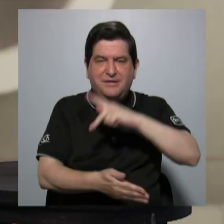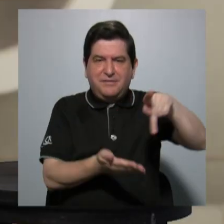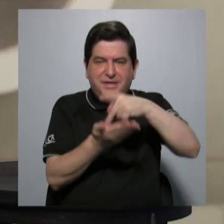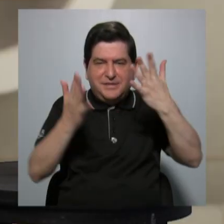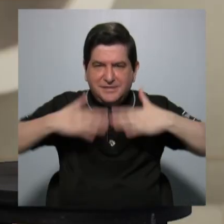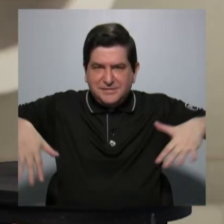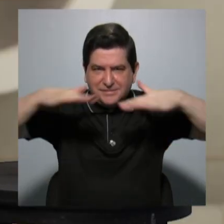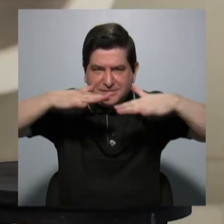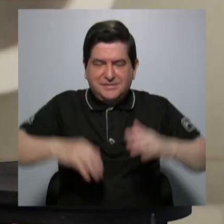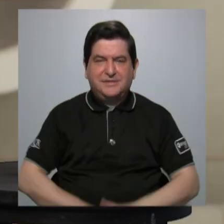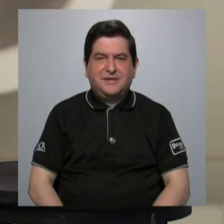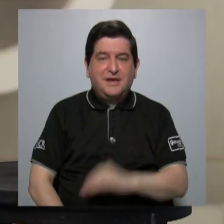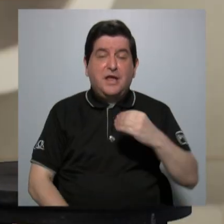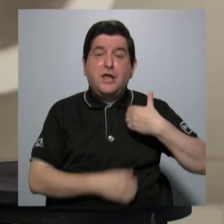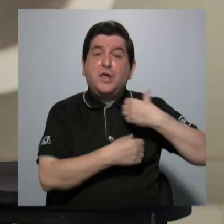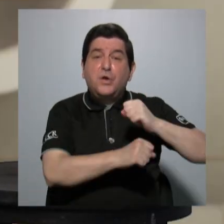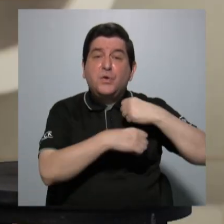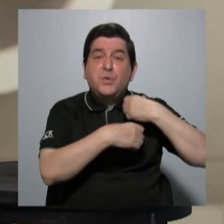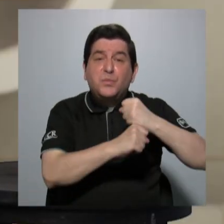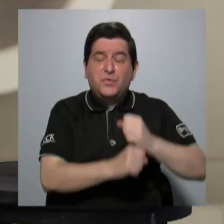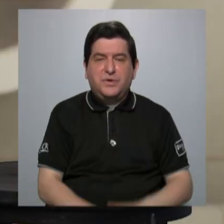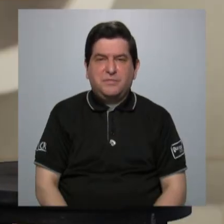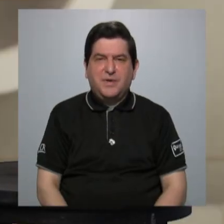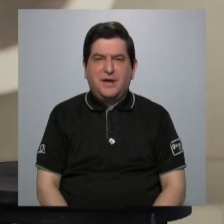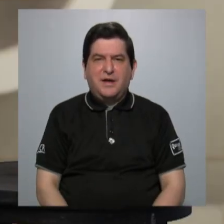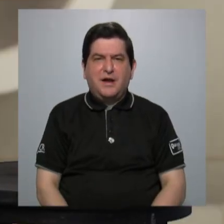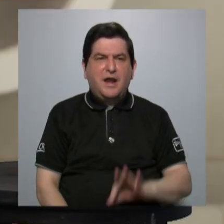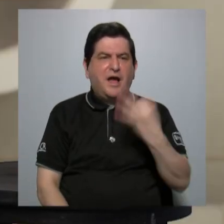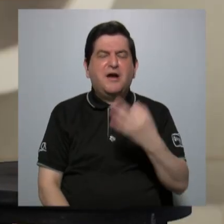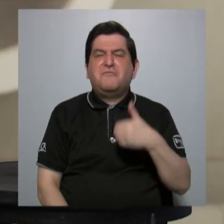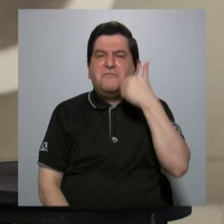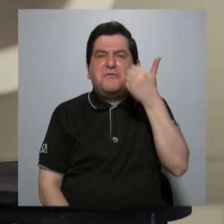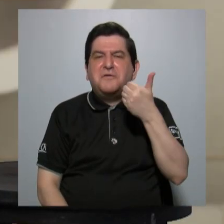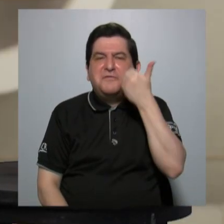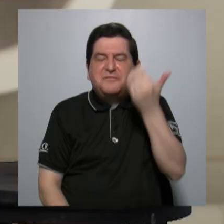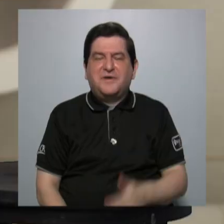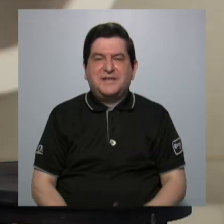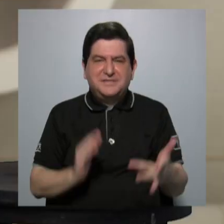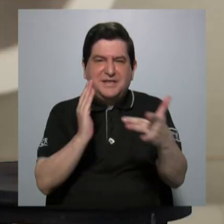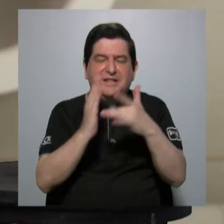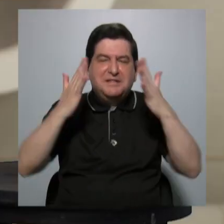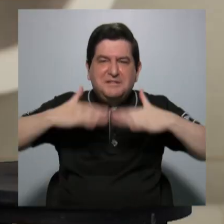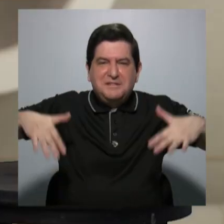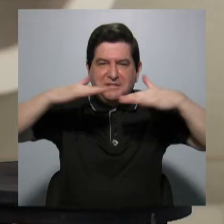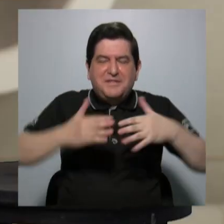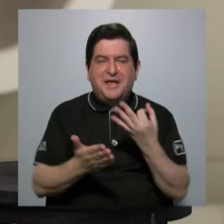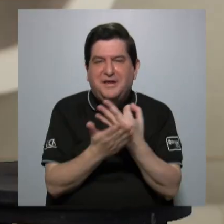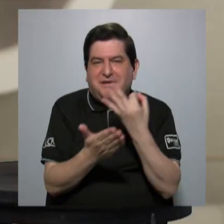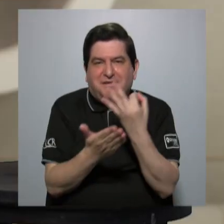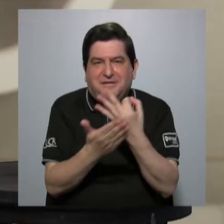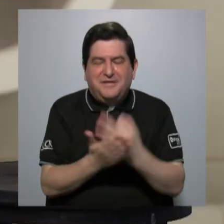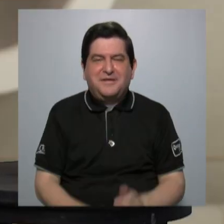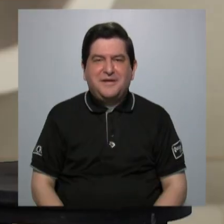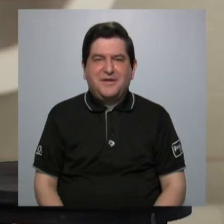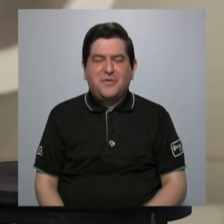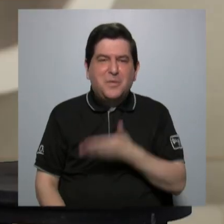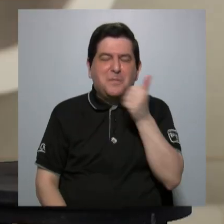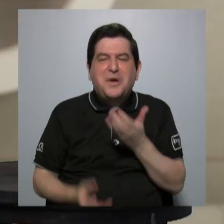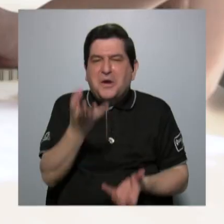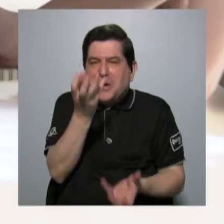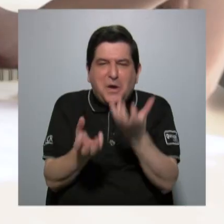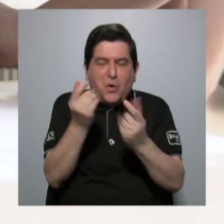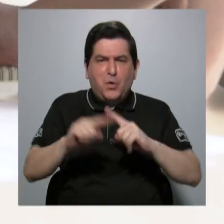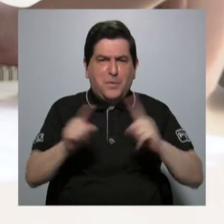parques ambientales y las municipalidades ven como una forma más sencilla desde el punto de vista técnico, ambiental, financiero, etcétera,